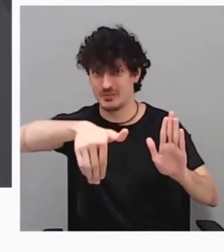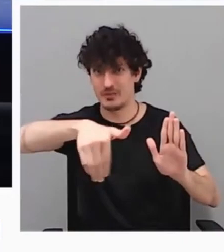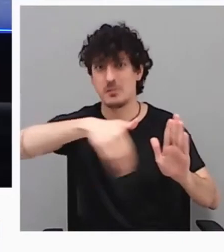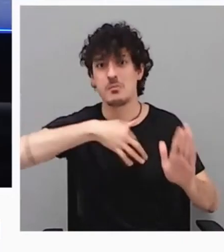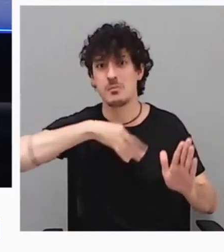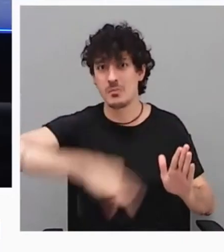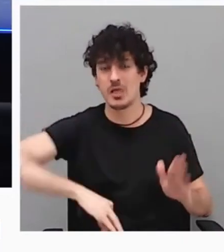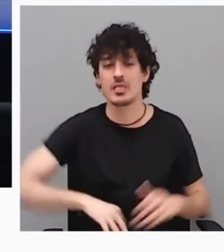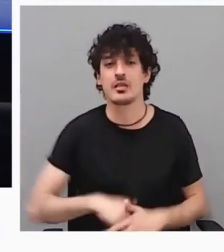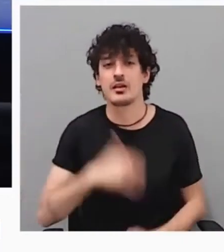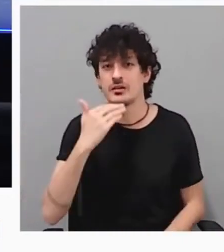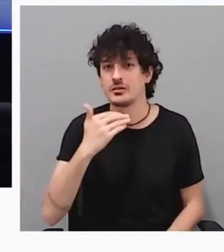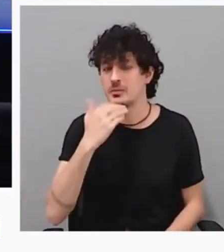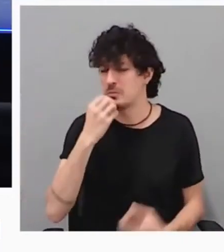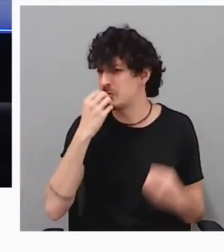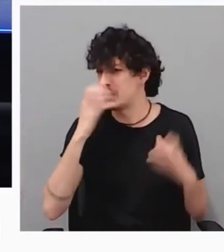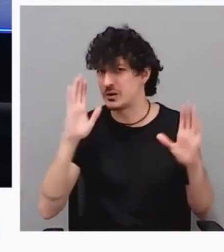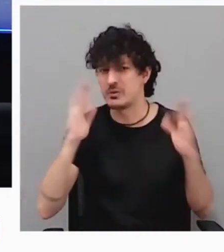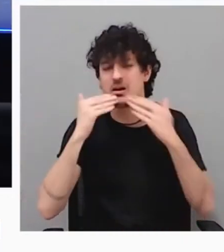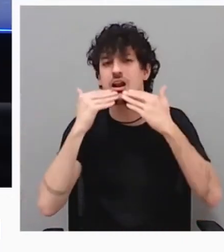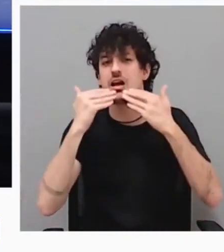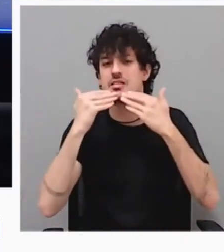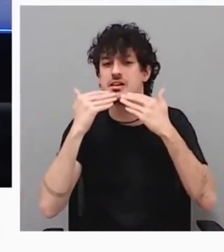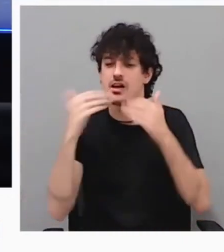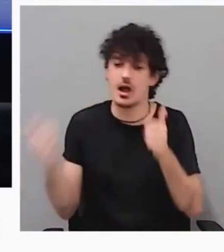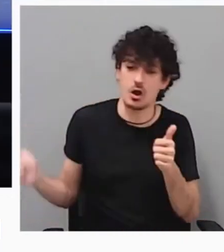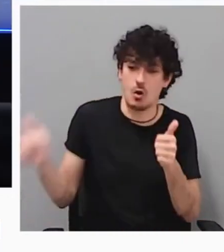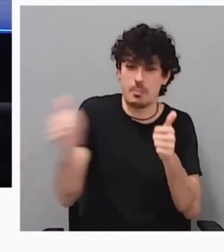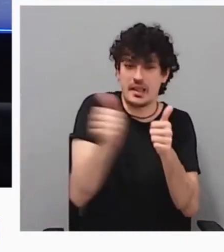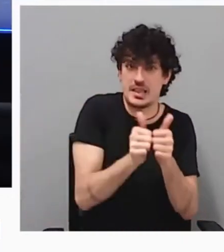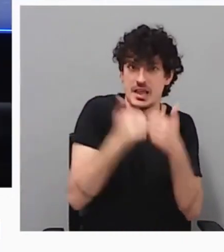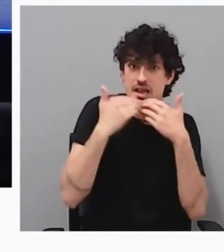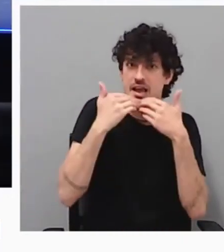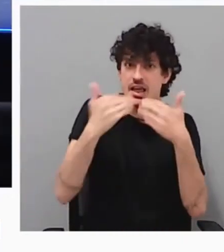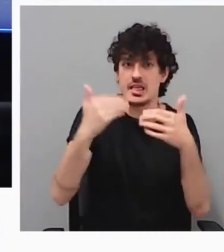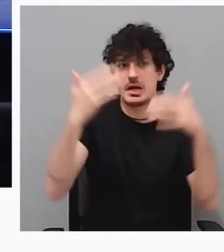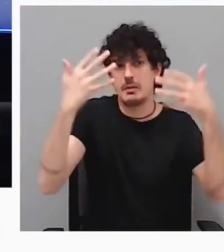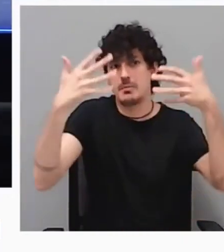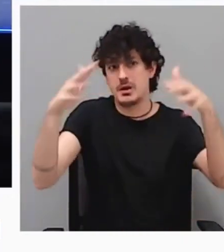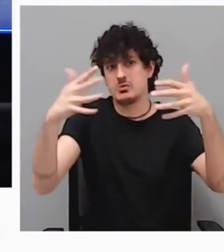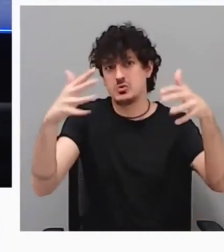Bueno, Sonia Contera, muchísimas gracias por acompañarnos. Un aplauso para ella.